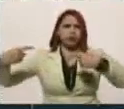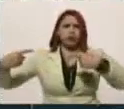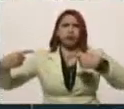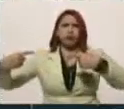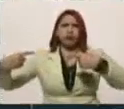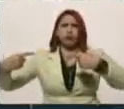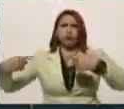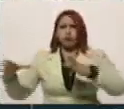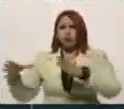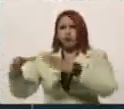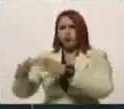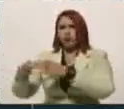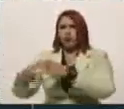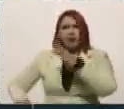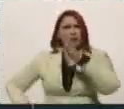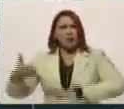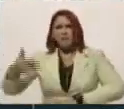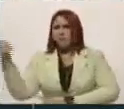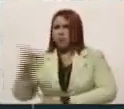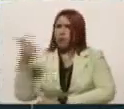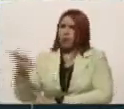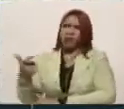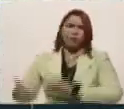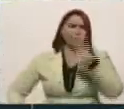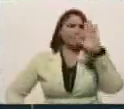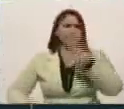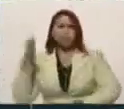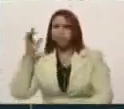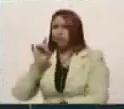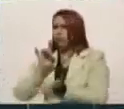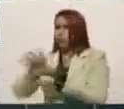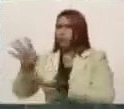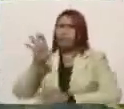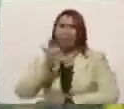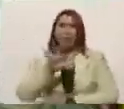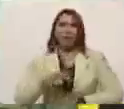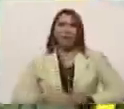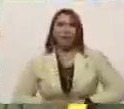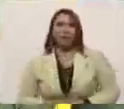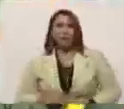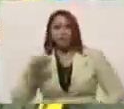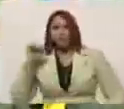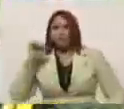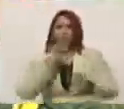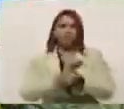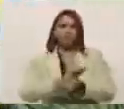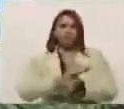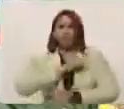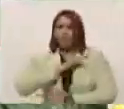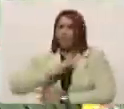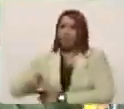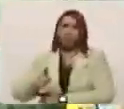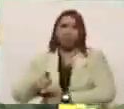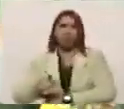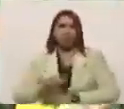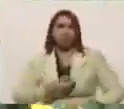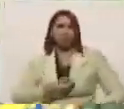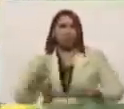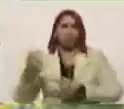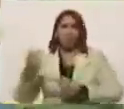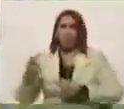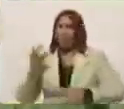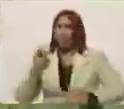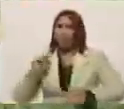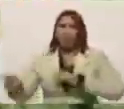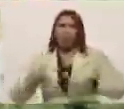TANCOL, ir por ellos y sacarlos del país, capturarlos y juzgarlos, y acabar